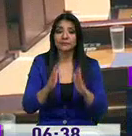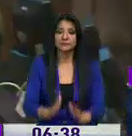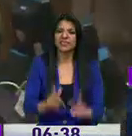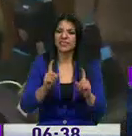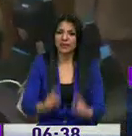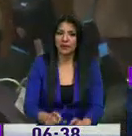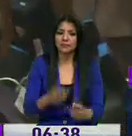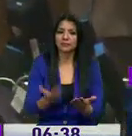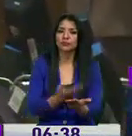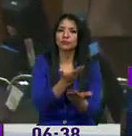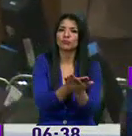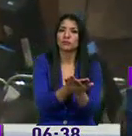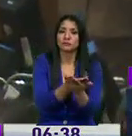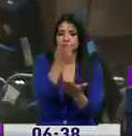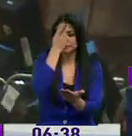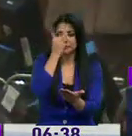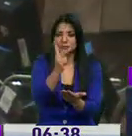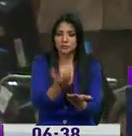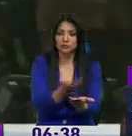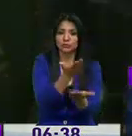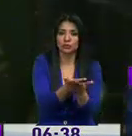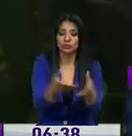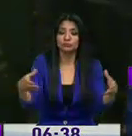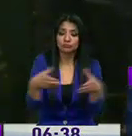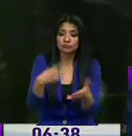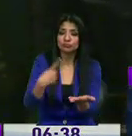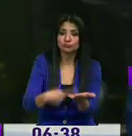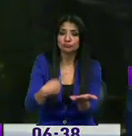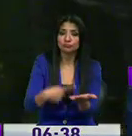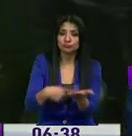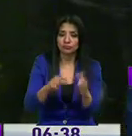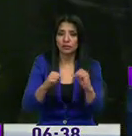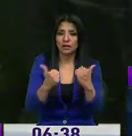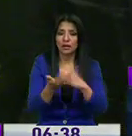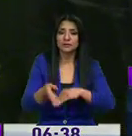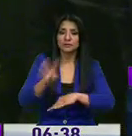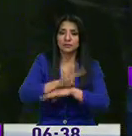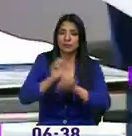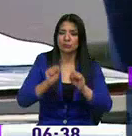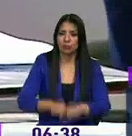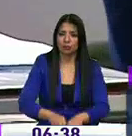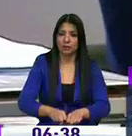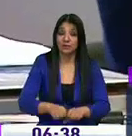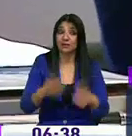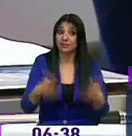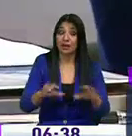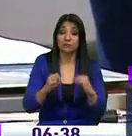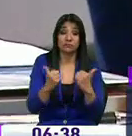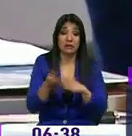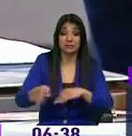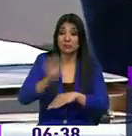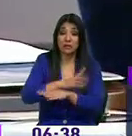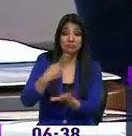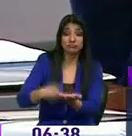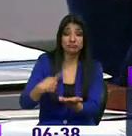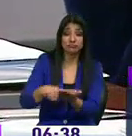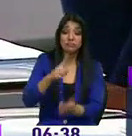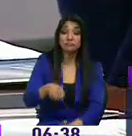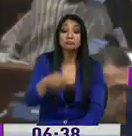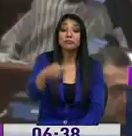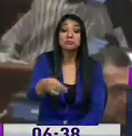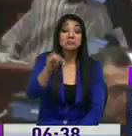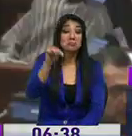remitir un proyecto de resolución para que se analice y se elevado al pleno y sólo en la sesión plenaria que podría ser convocada el próximo